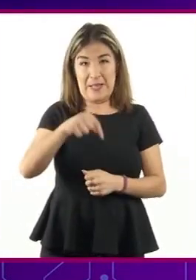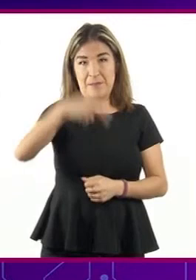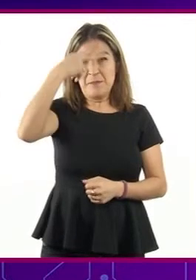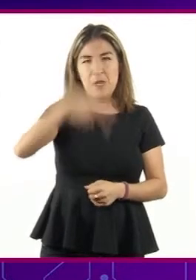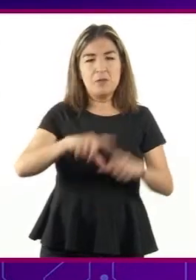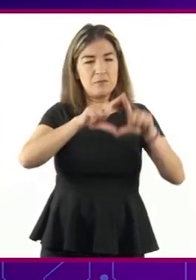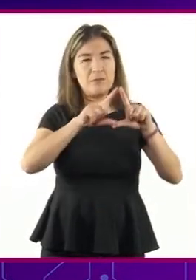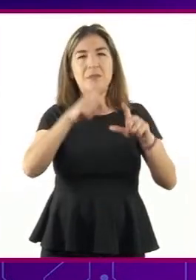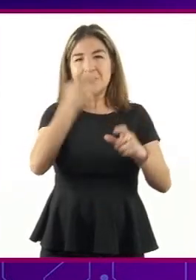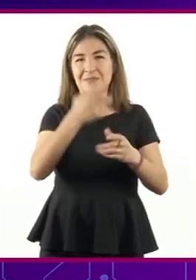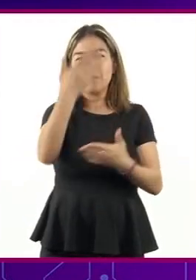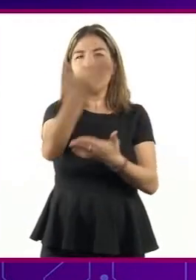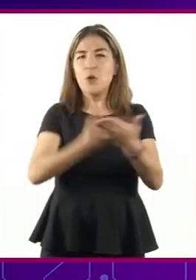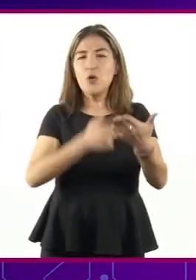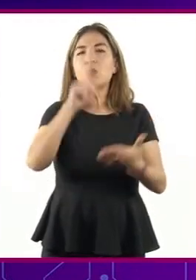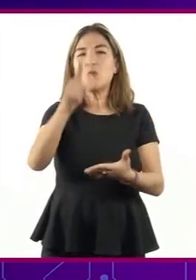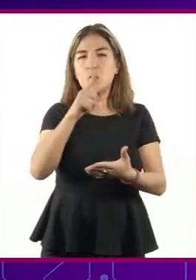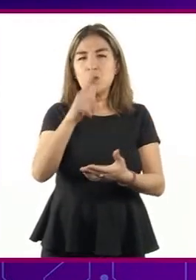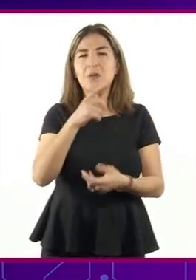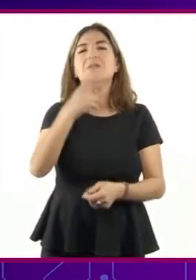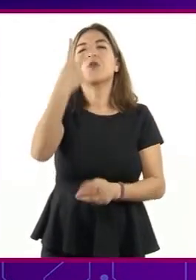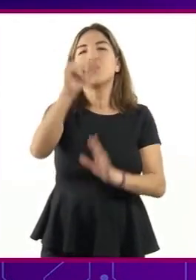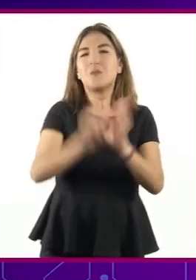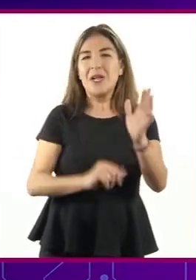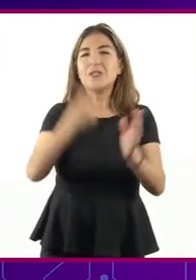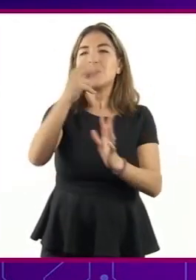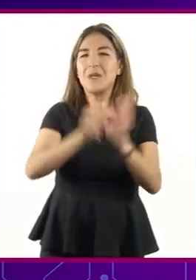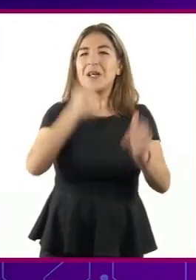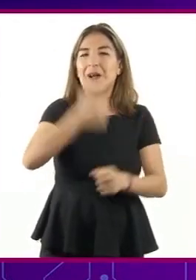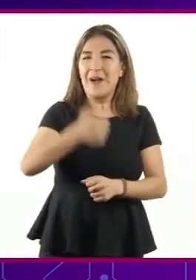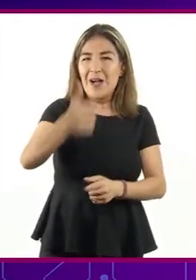recibos de luz llegan de forma bimestral, por lo que nuestro